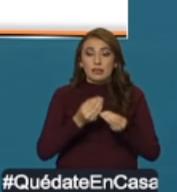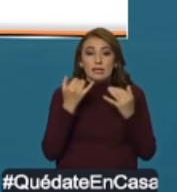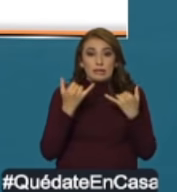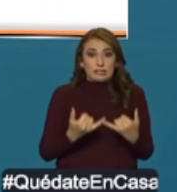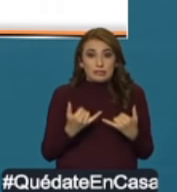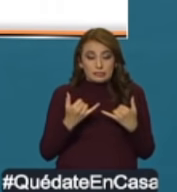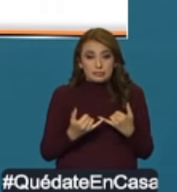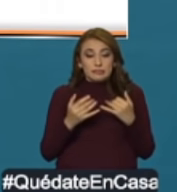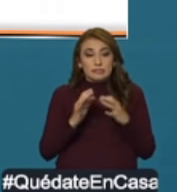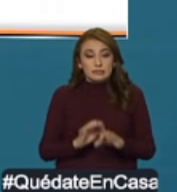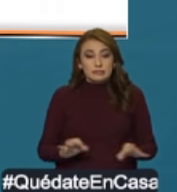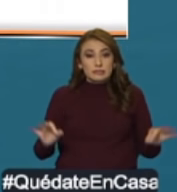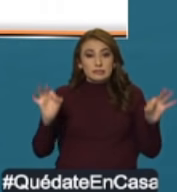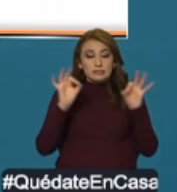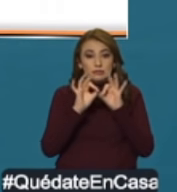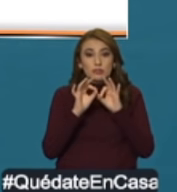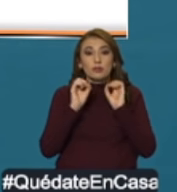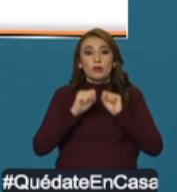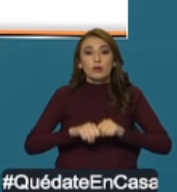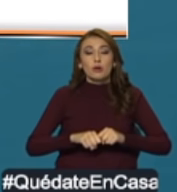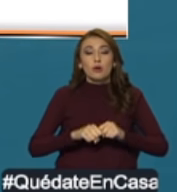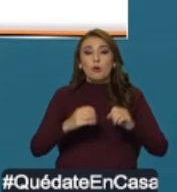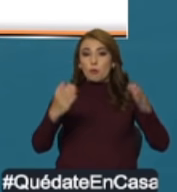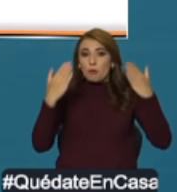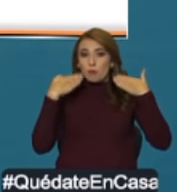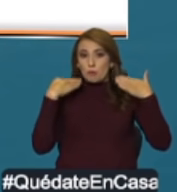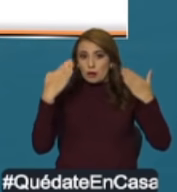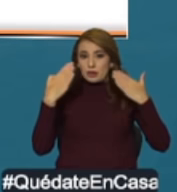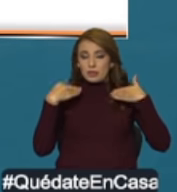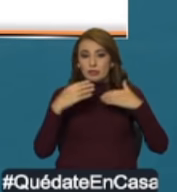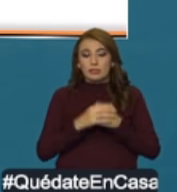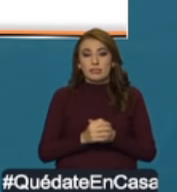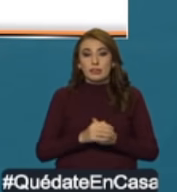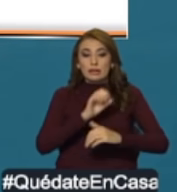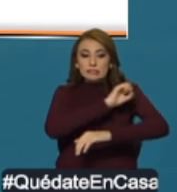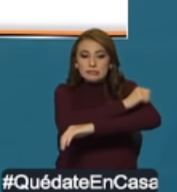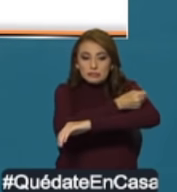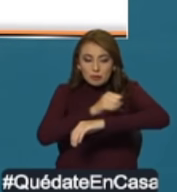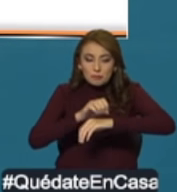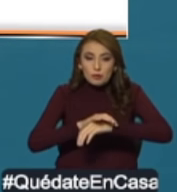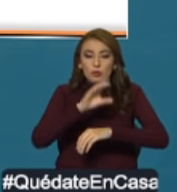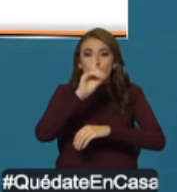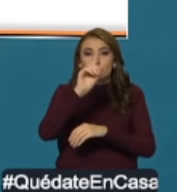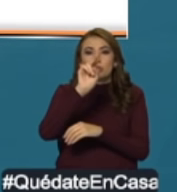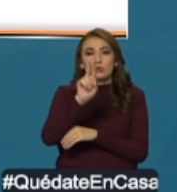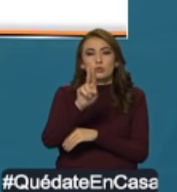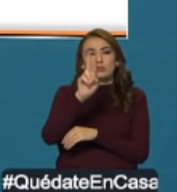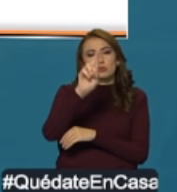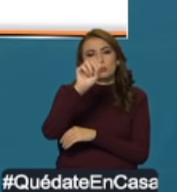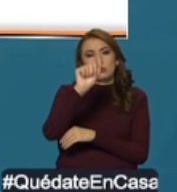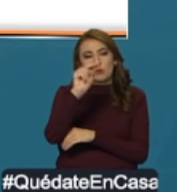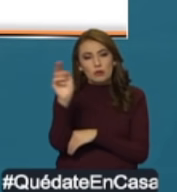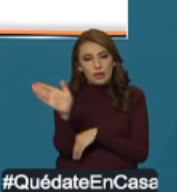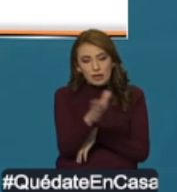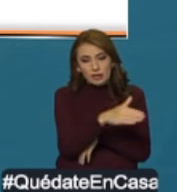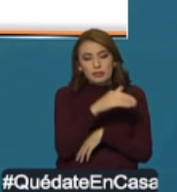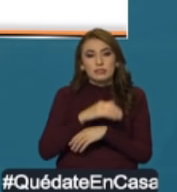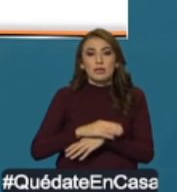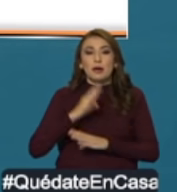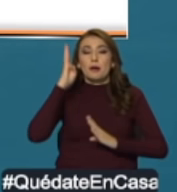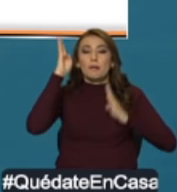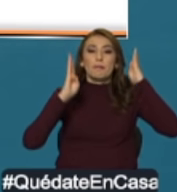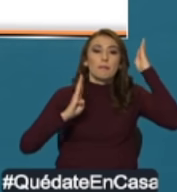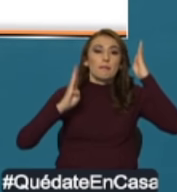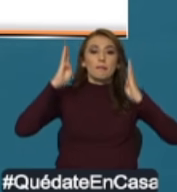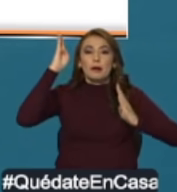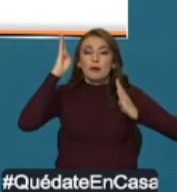están constituidas principalmente por Guayaquil, San Borondón, Durán, Babahoyo y la zona periférica que